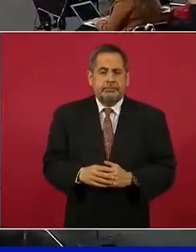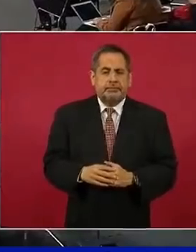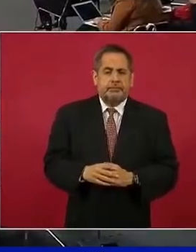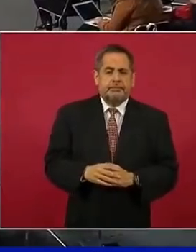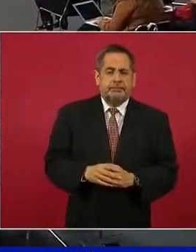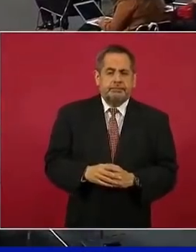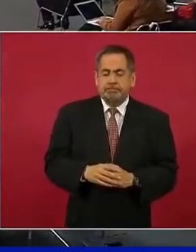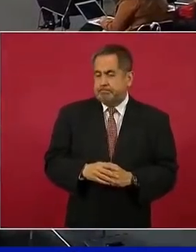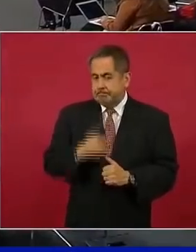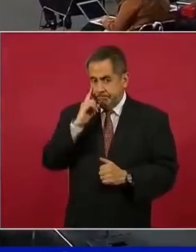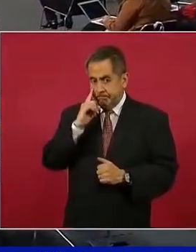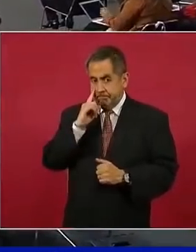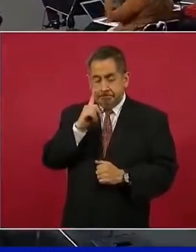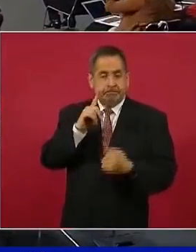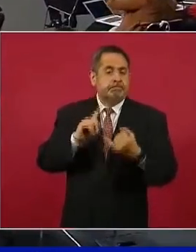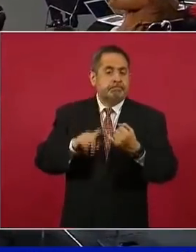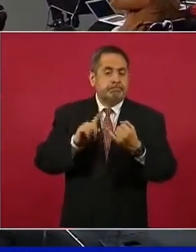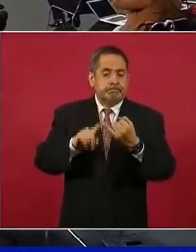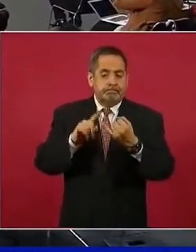Una,